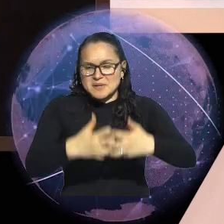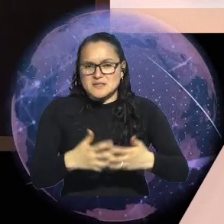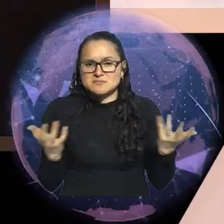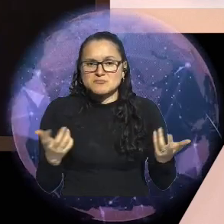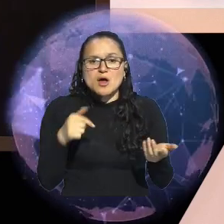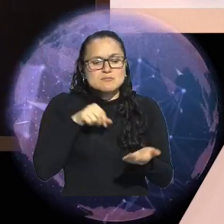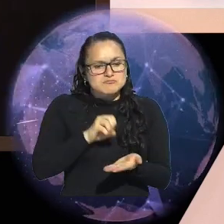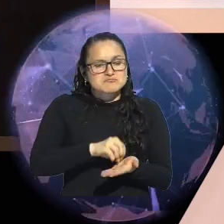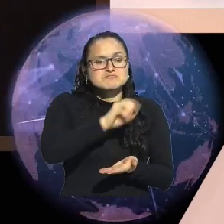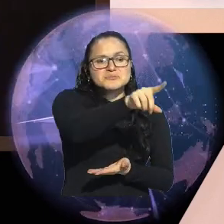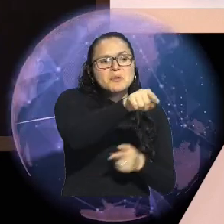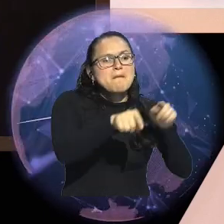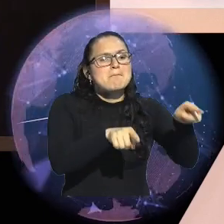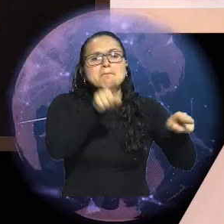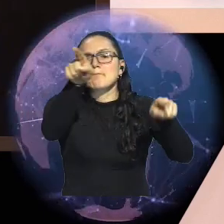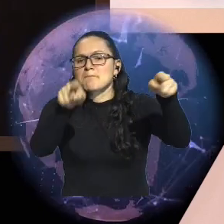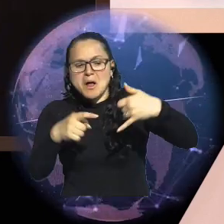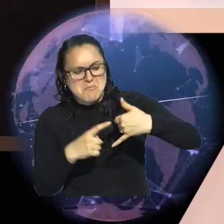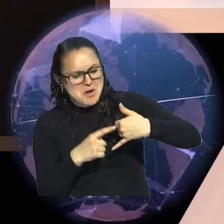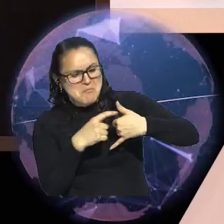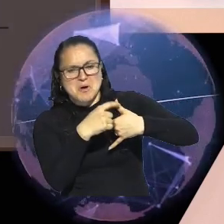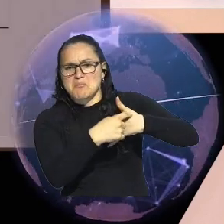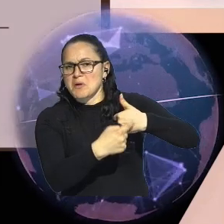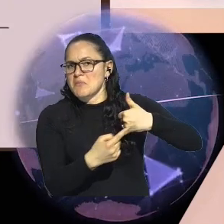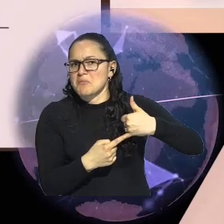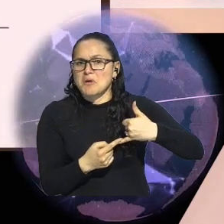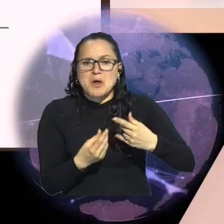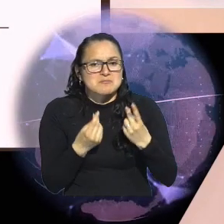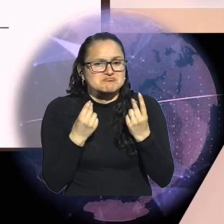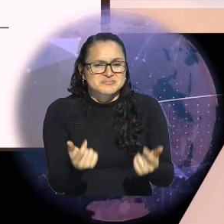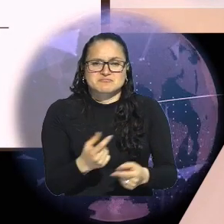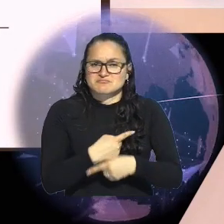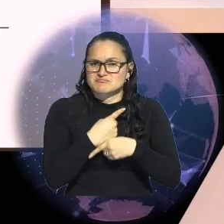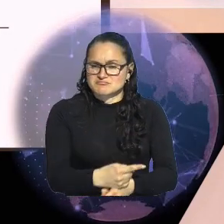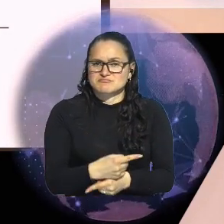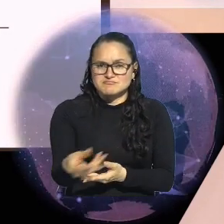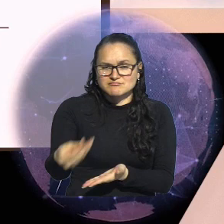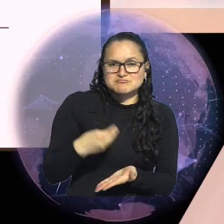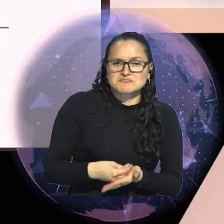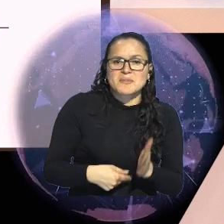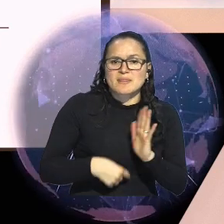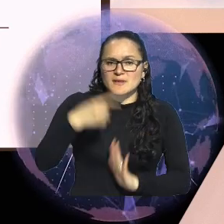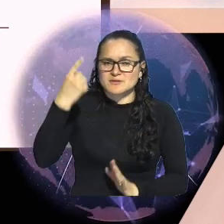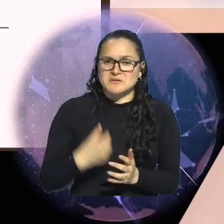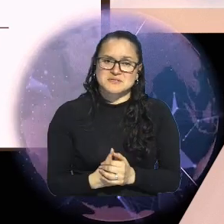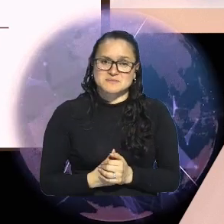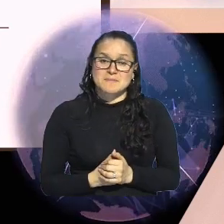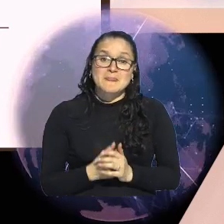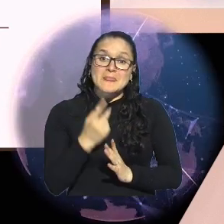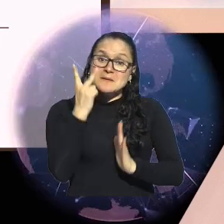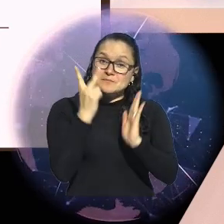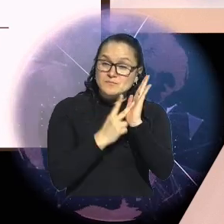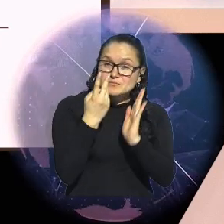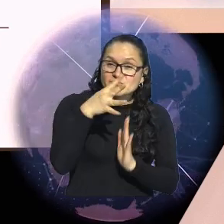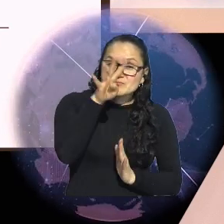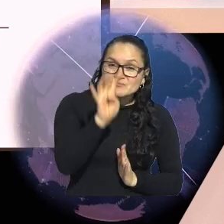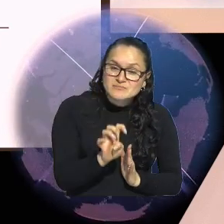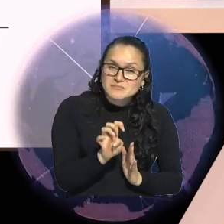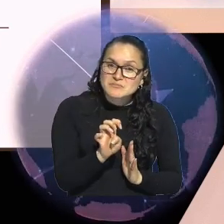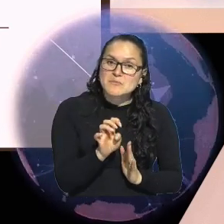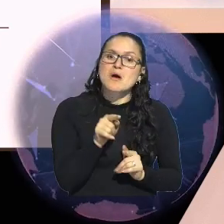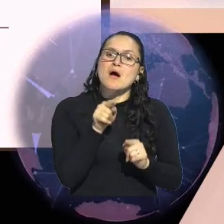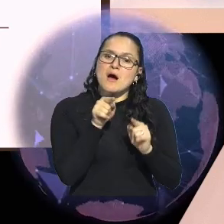de las sucursales del operador en forma casi inmediata en 2019 este servicio con trabajo en más de